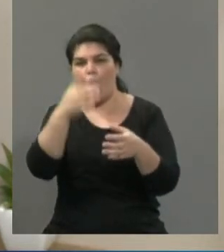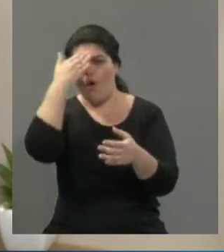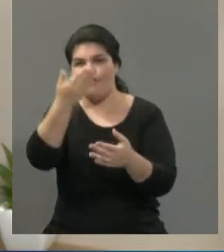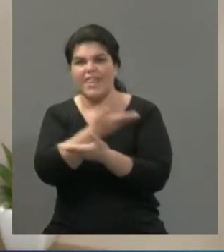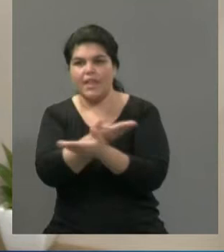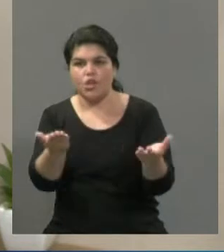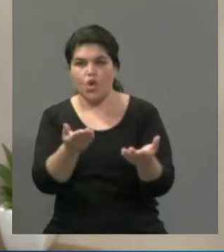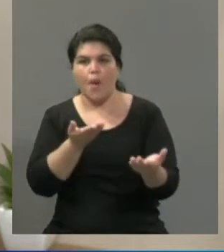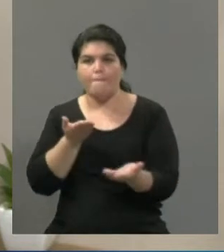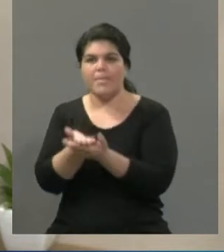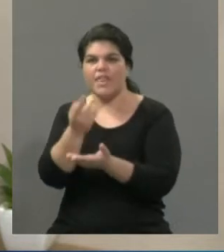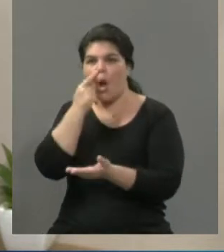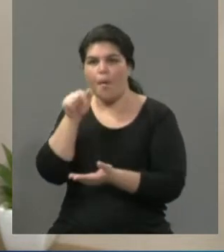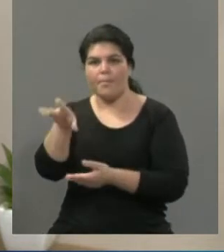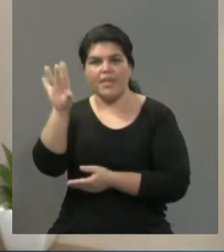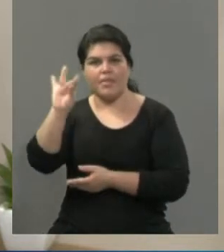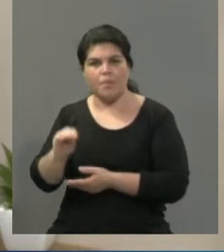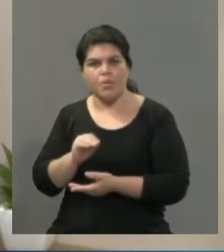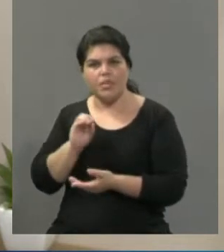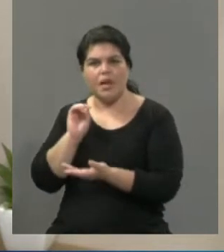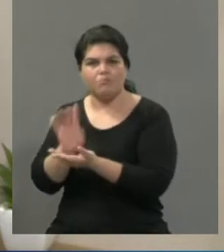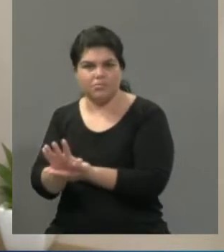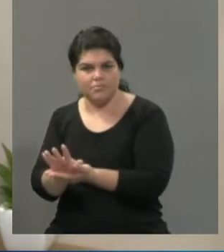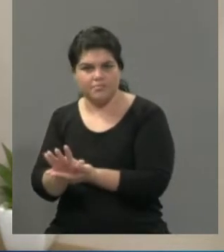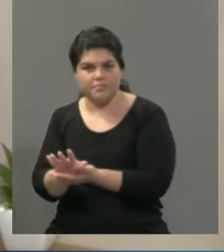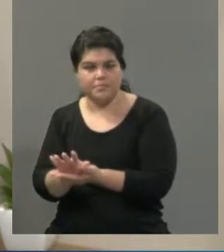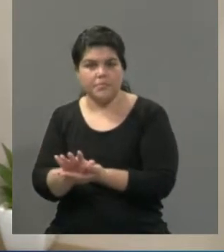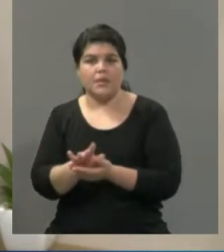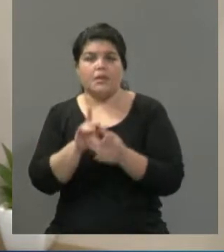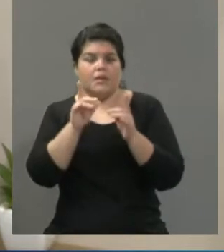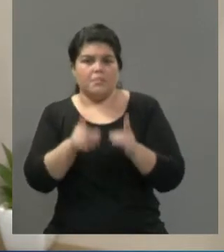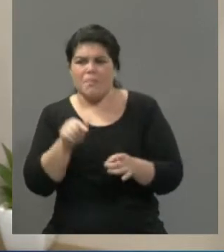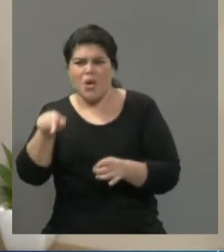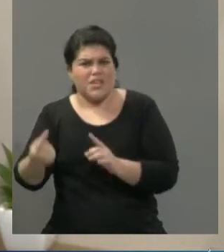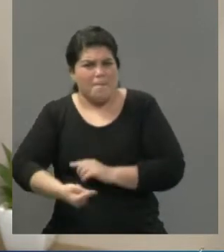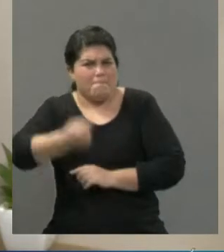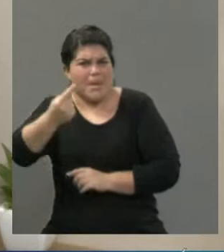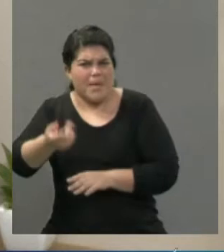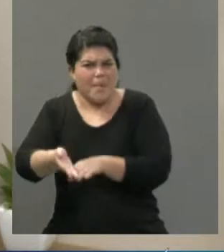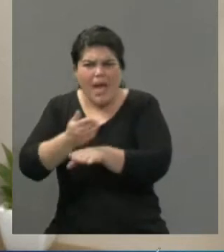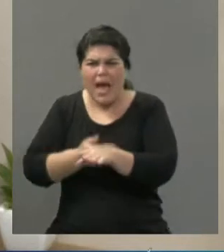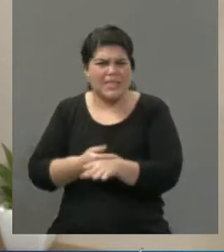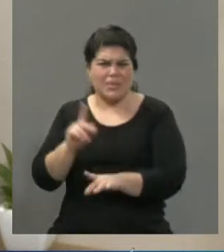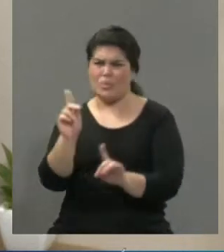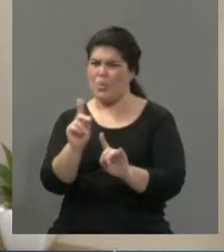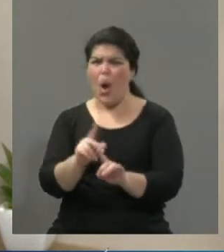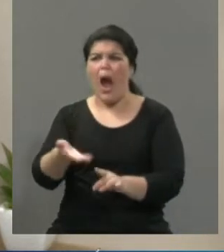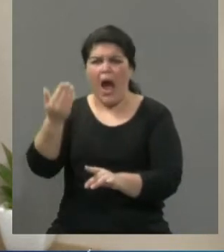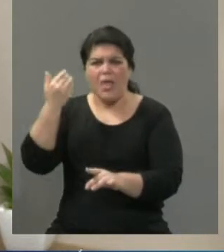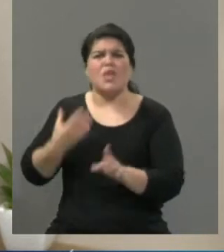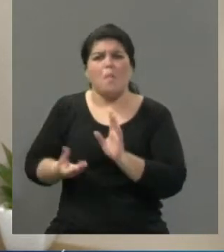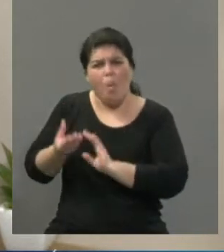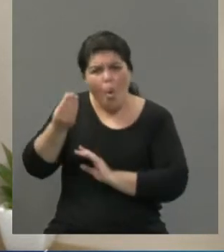de expulsión del diputado, porque no es la primera vez que emite comentarios misóginos y machistas